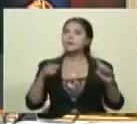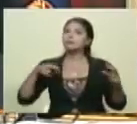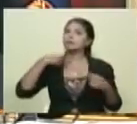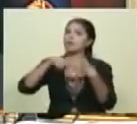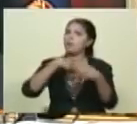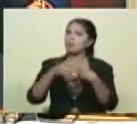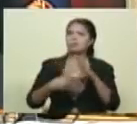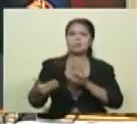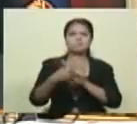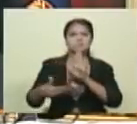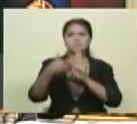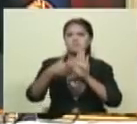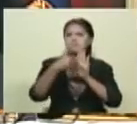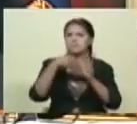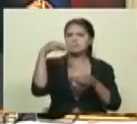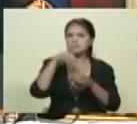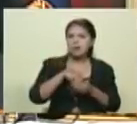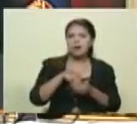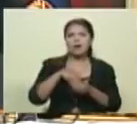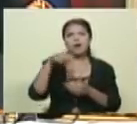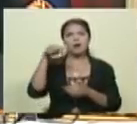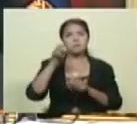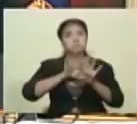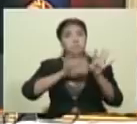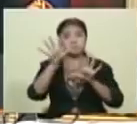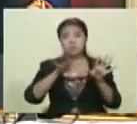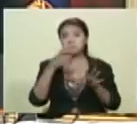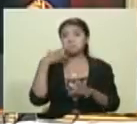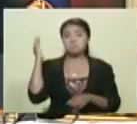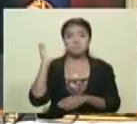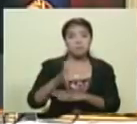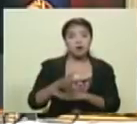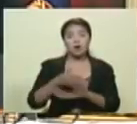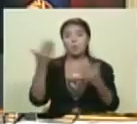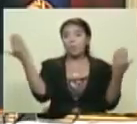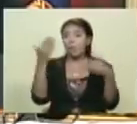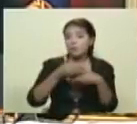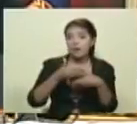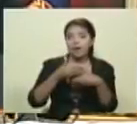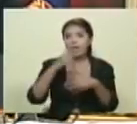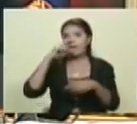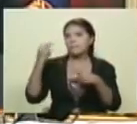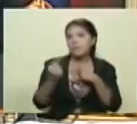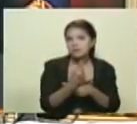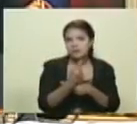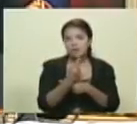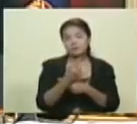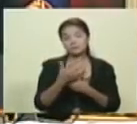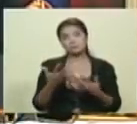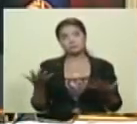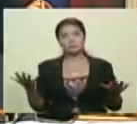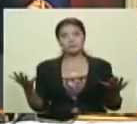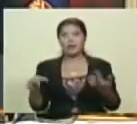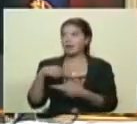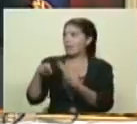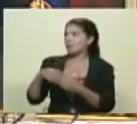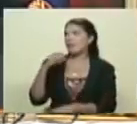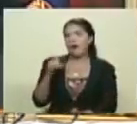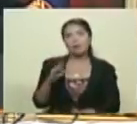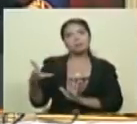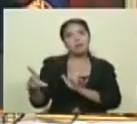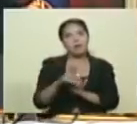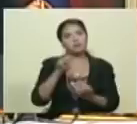es acosada desde adentro, agredida desde afuera, sancionada, bloqueada, amenazada, esa revolución tiene derecho